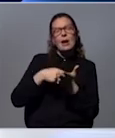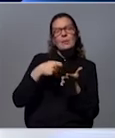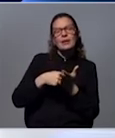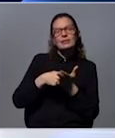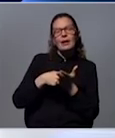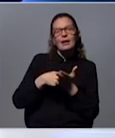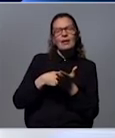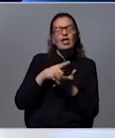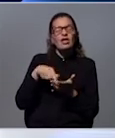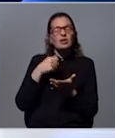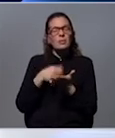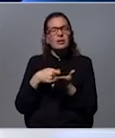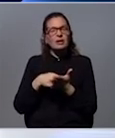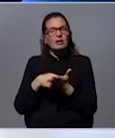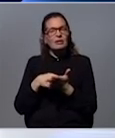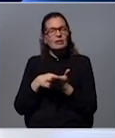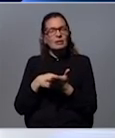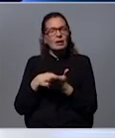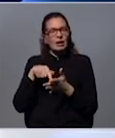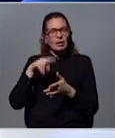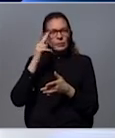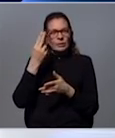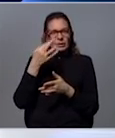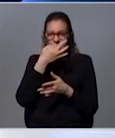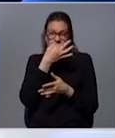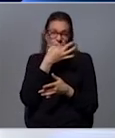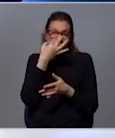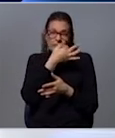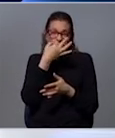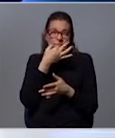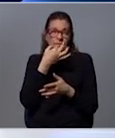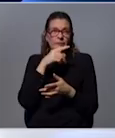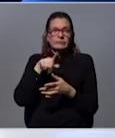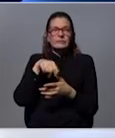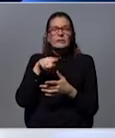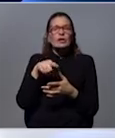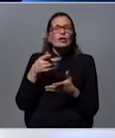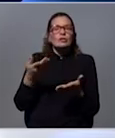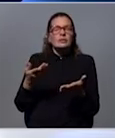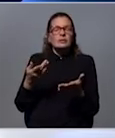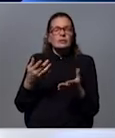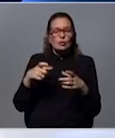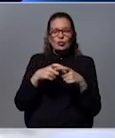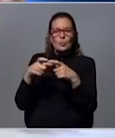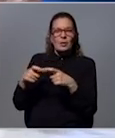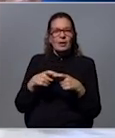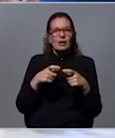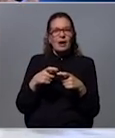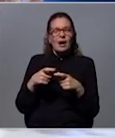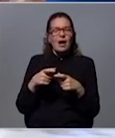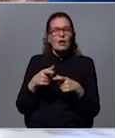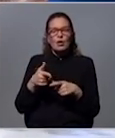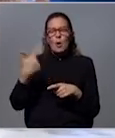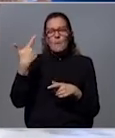mafias en el uruguay del narcotráfico no te asaltan los micos los supermercados oa los pisteros